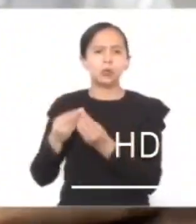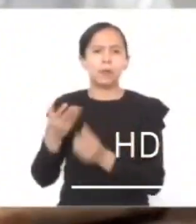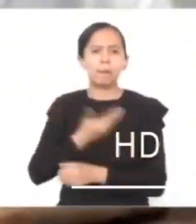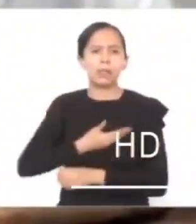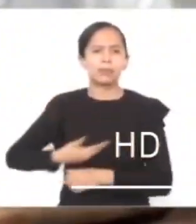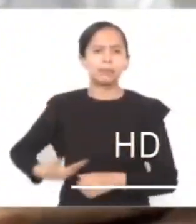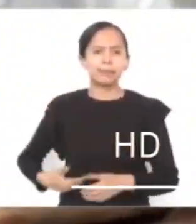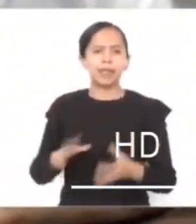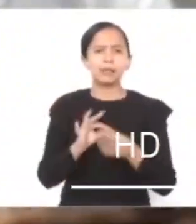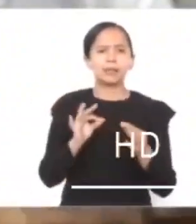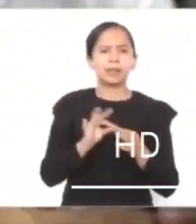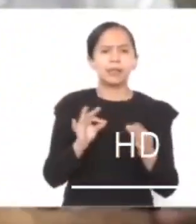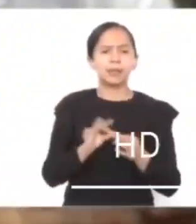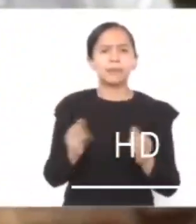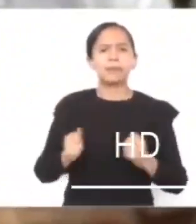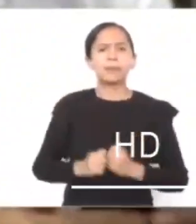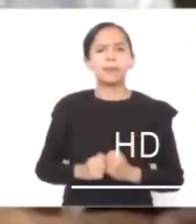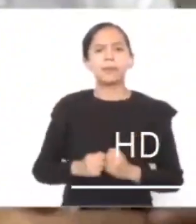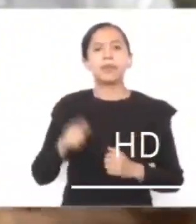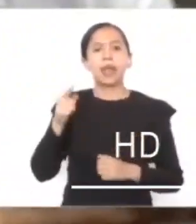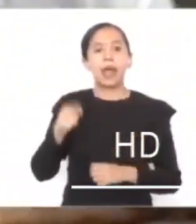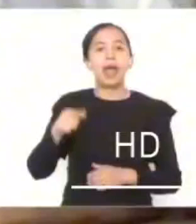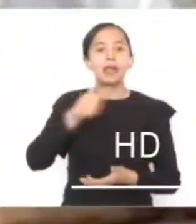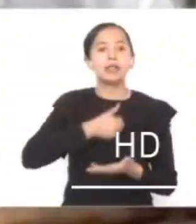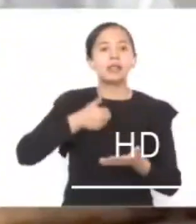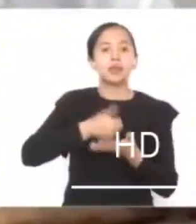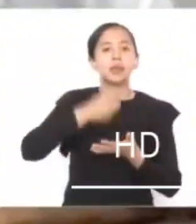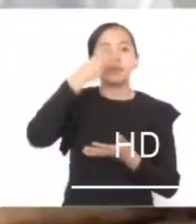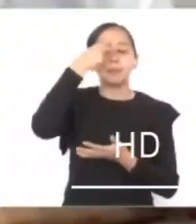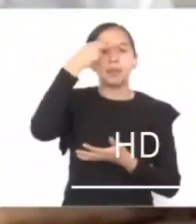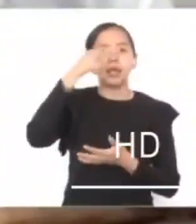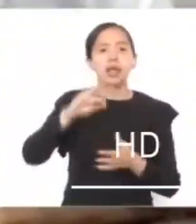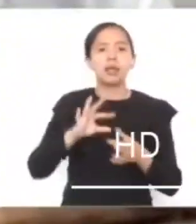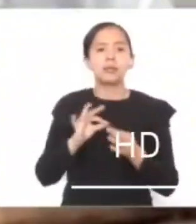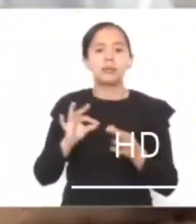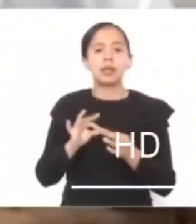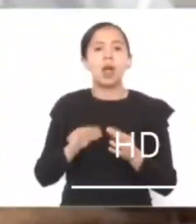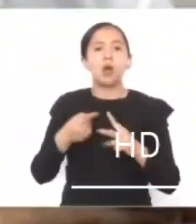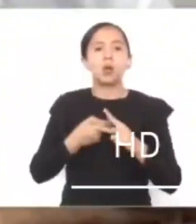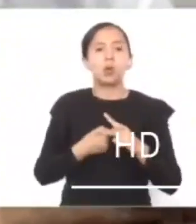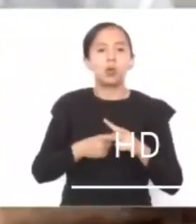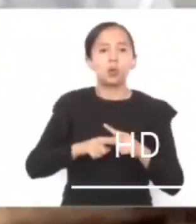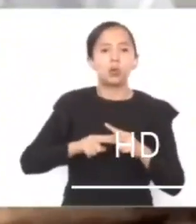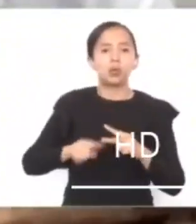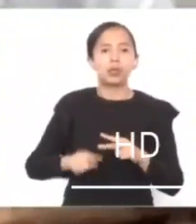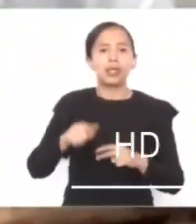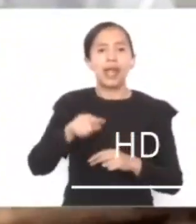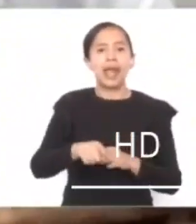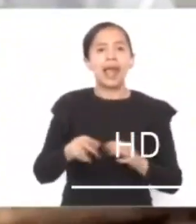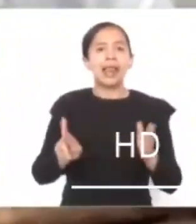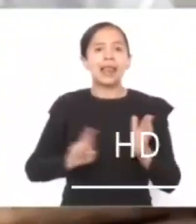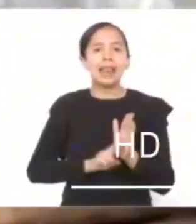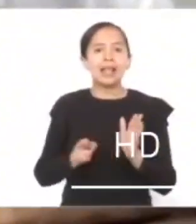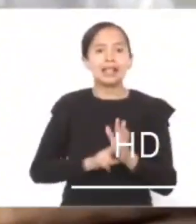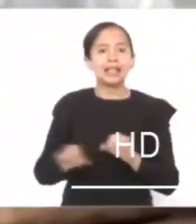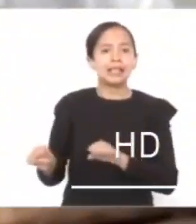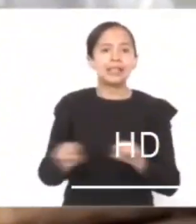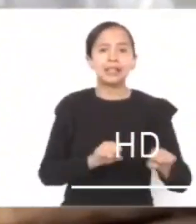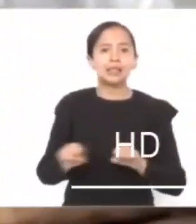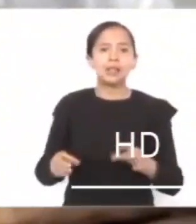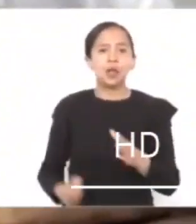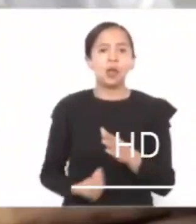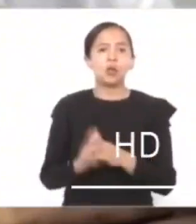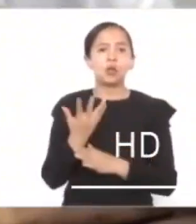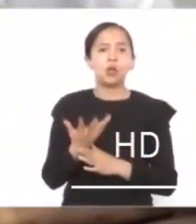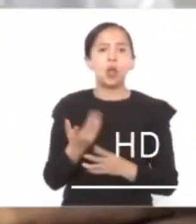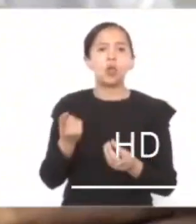se anunció que la Ciudad de México va a ser el primer punto de arranque de un nuevo sistema de alertamiento sísmico a través